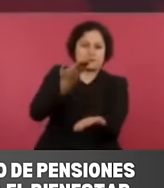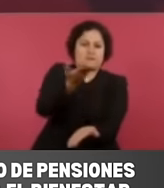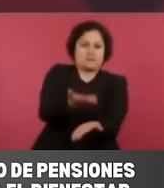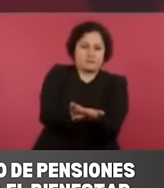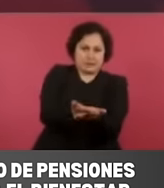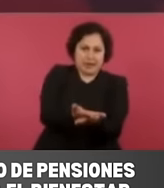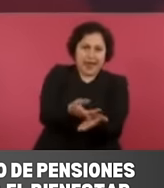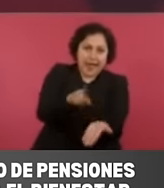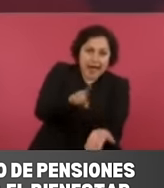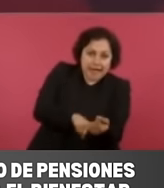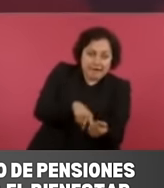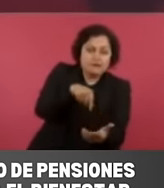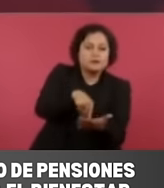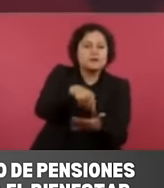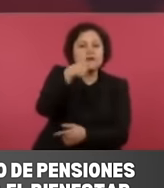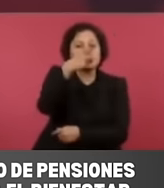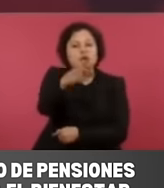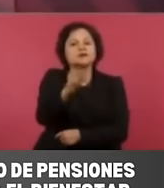Una,